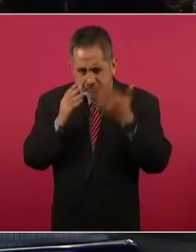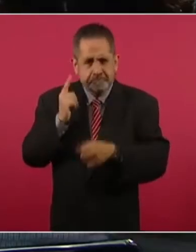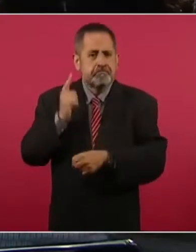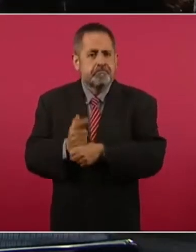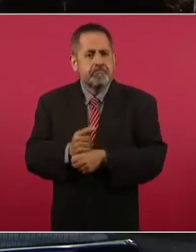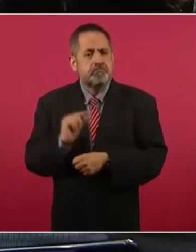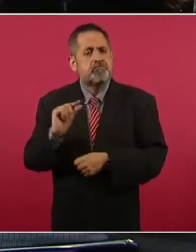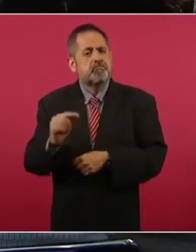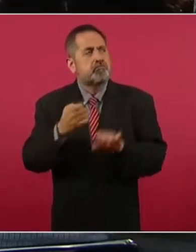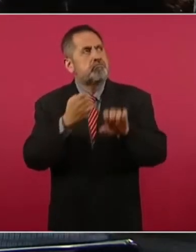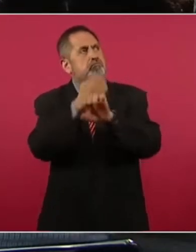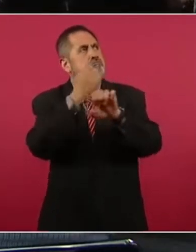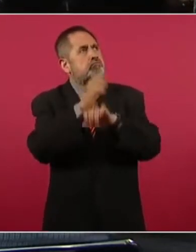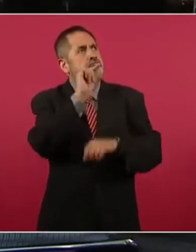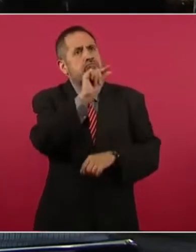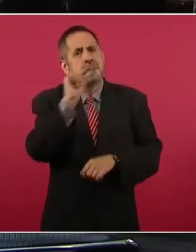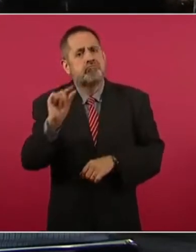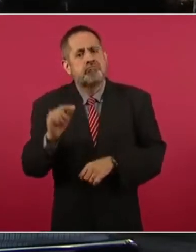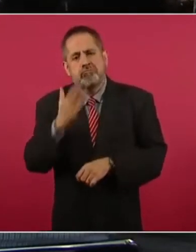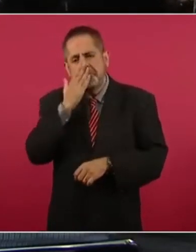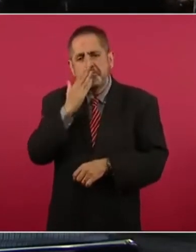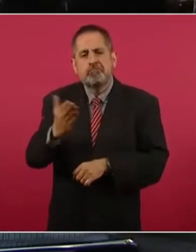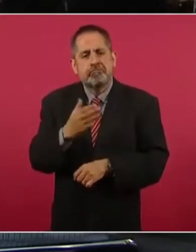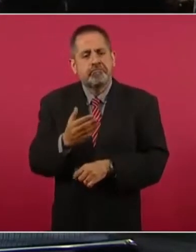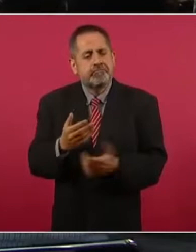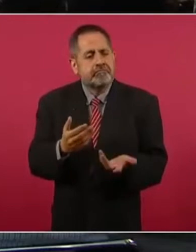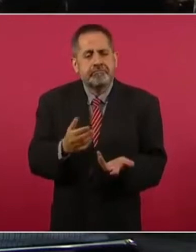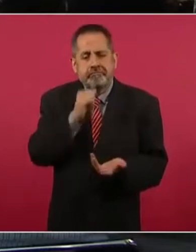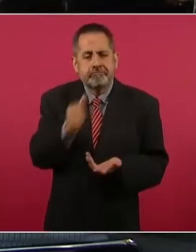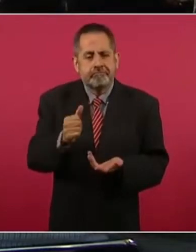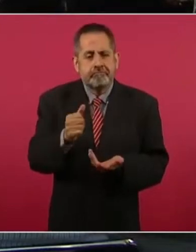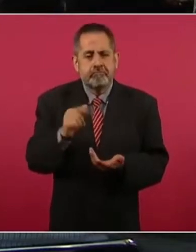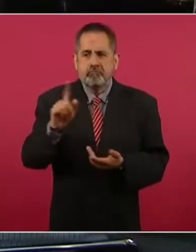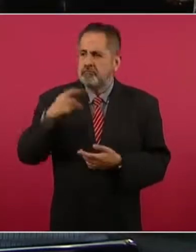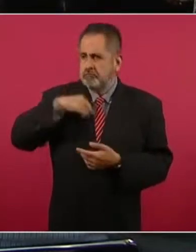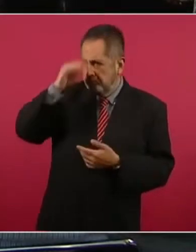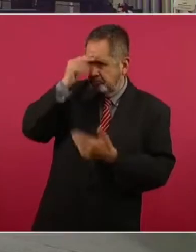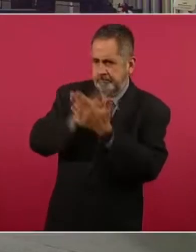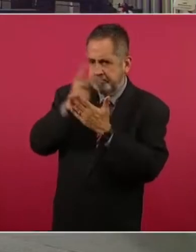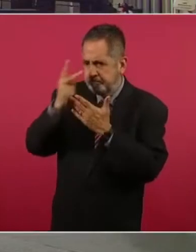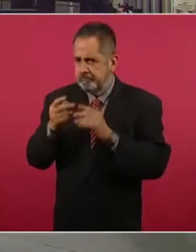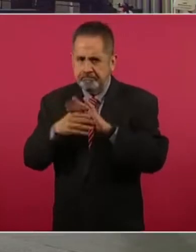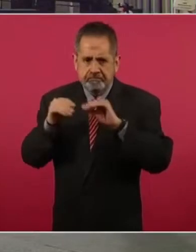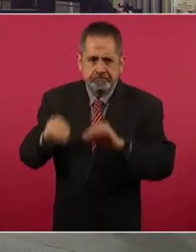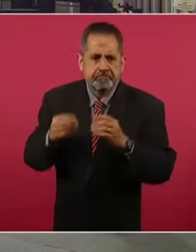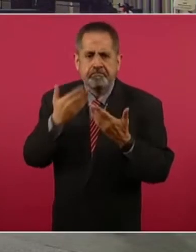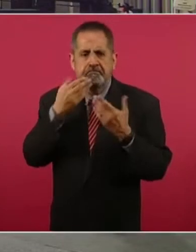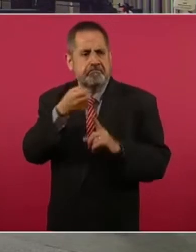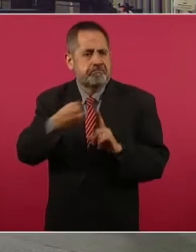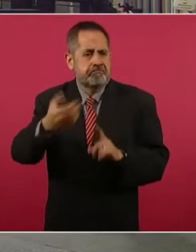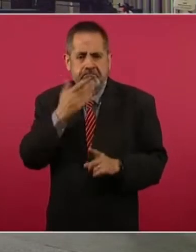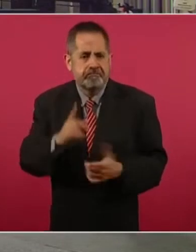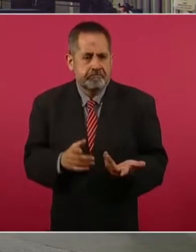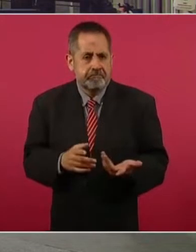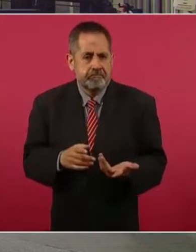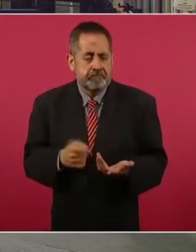entidades se ha podido desarrollar pues como se tenía de alguna manera previsto. Ante el aumento de